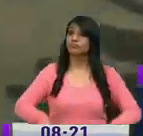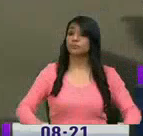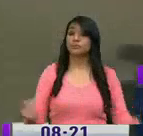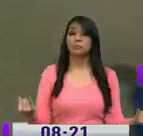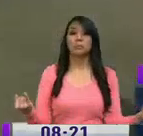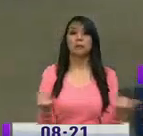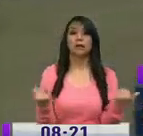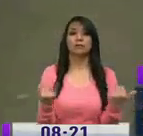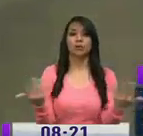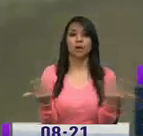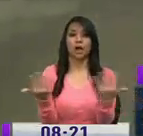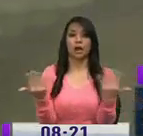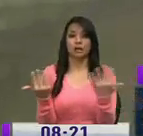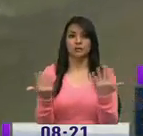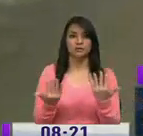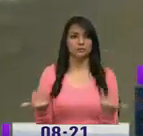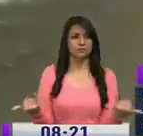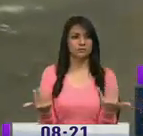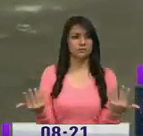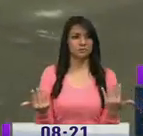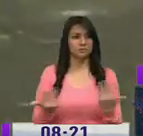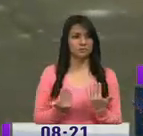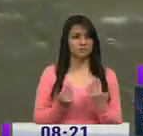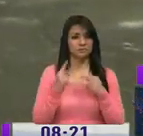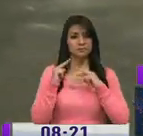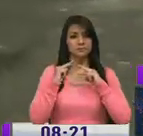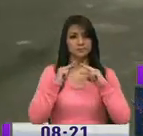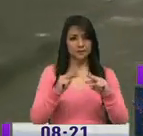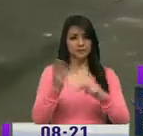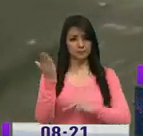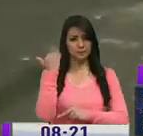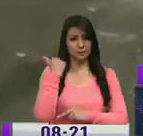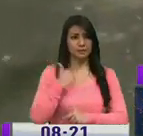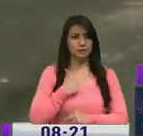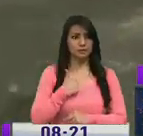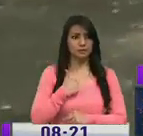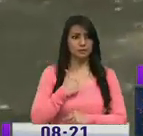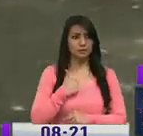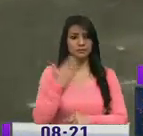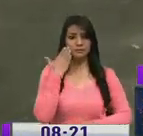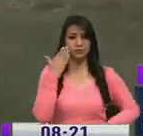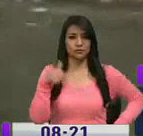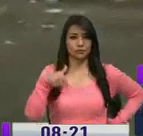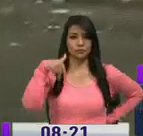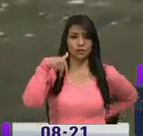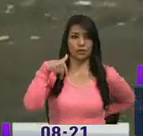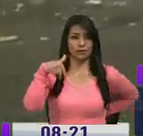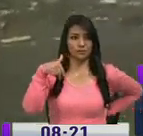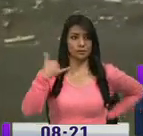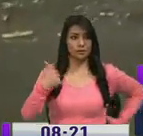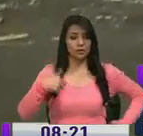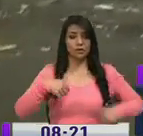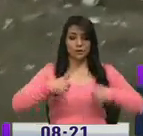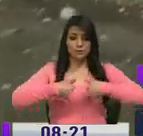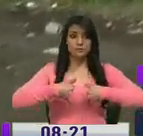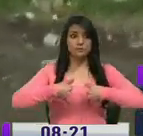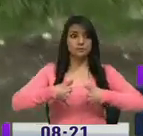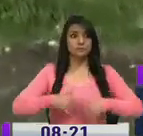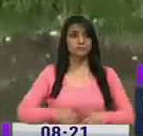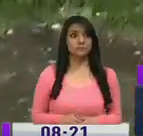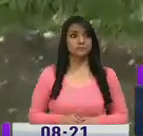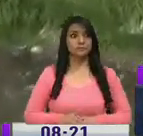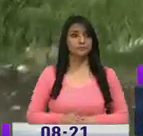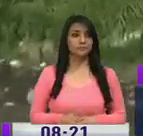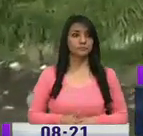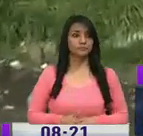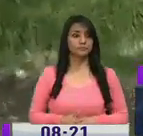pido que por favor me acompañen, porque realmente yo quiero que vean, bueno, yo no soy muy alta y ahora estoy con zapatos bajos, sin embargo,